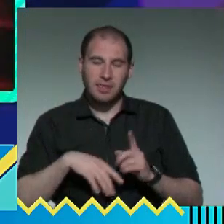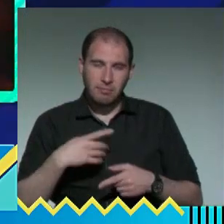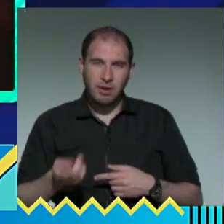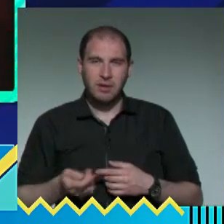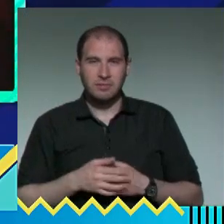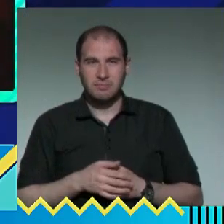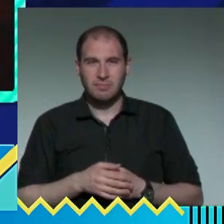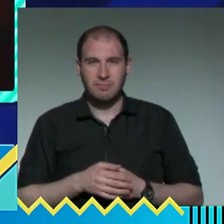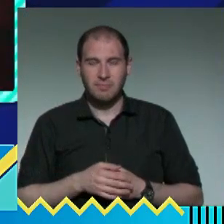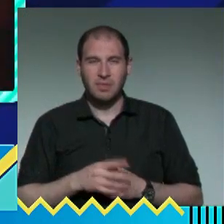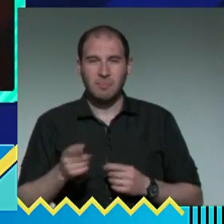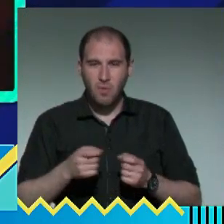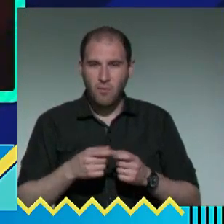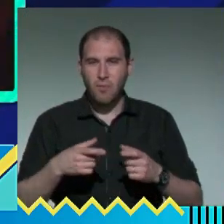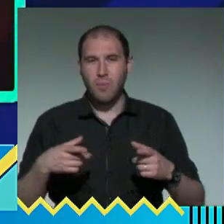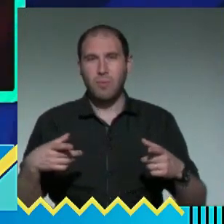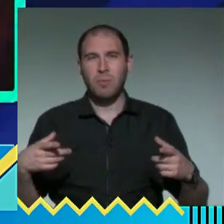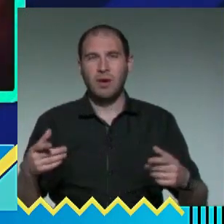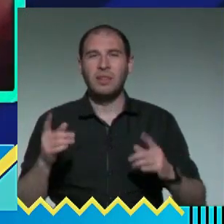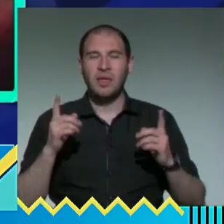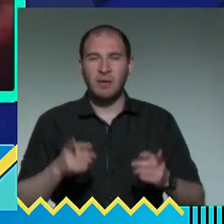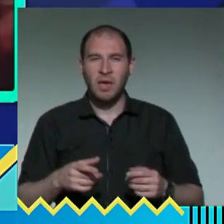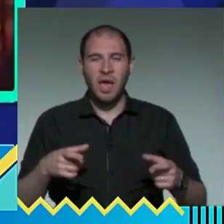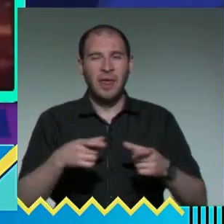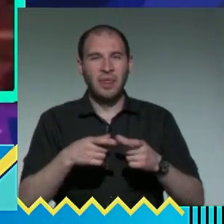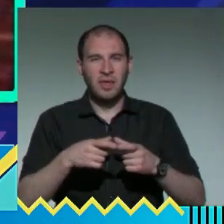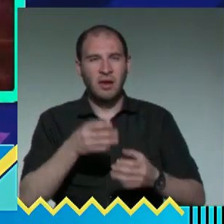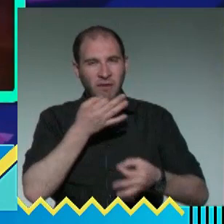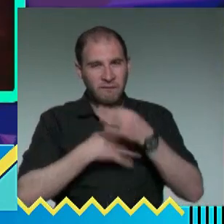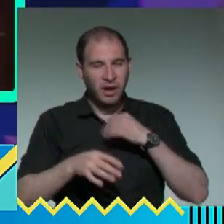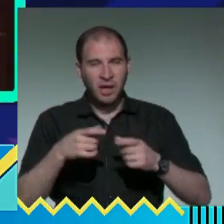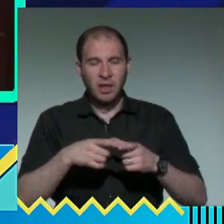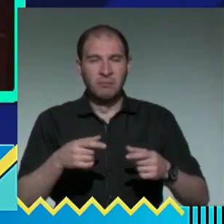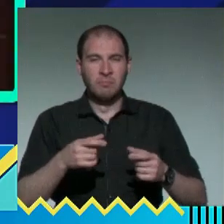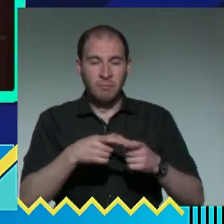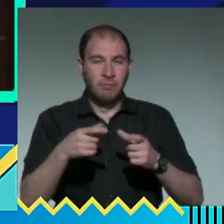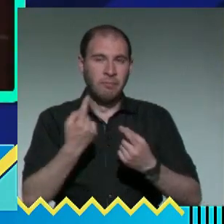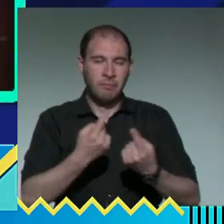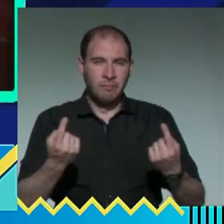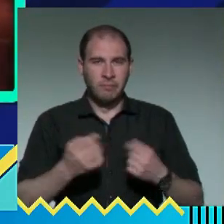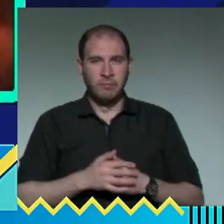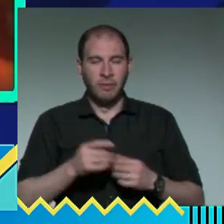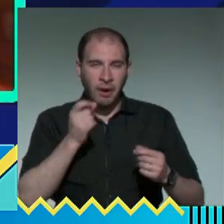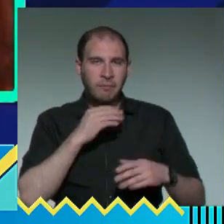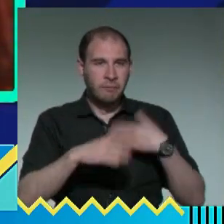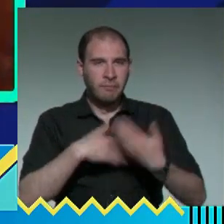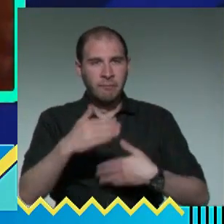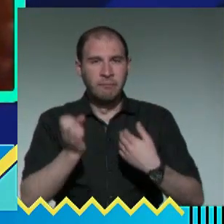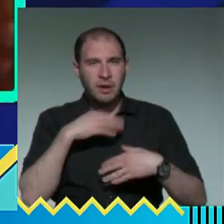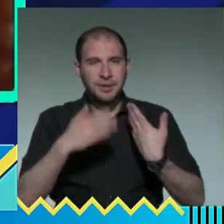como aumentando al nivel también de los discos que fueron sacando también, como cada disco mejor que otro, digamos,